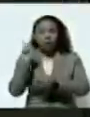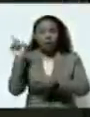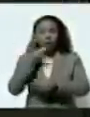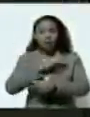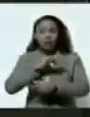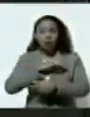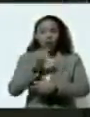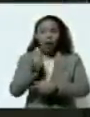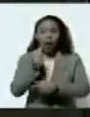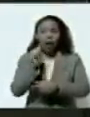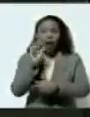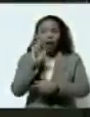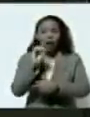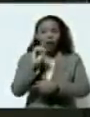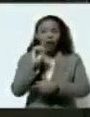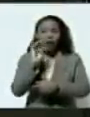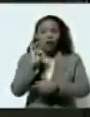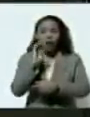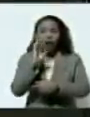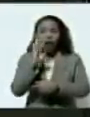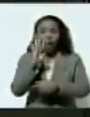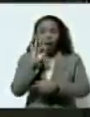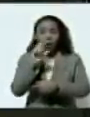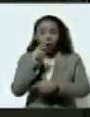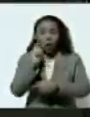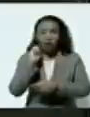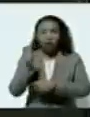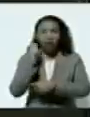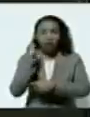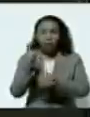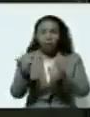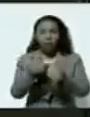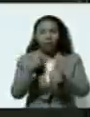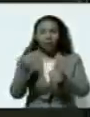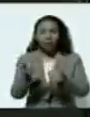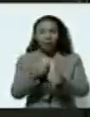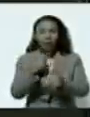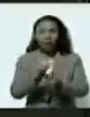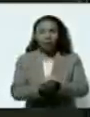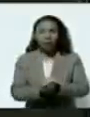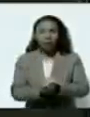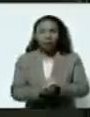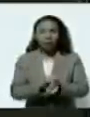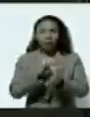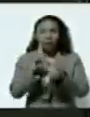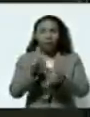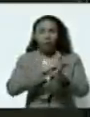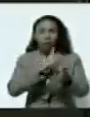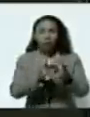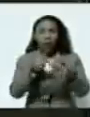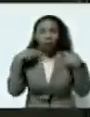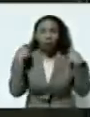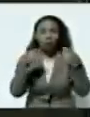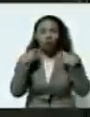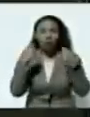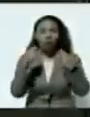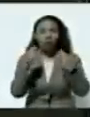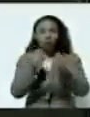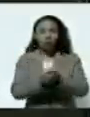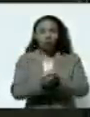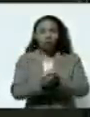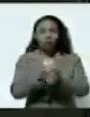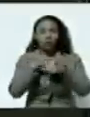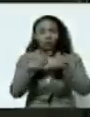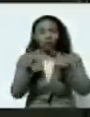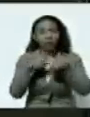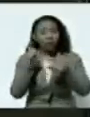Garófalo es el financista principal de Voluntad Popular, distinto